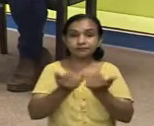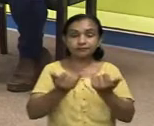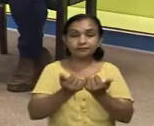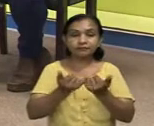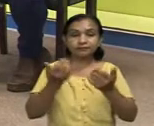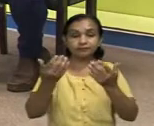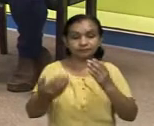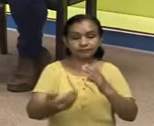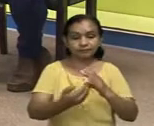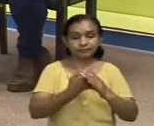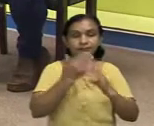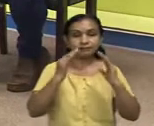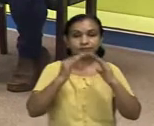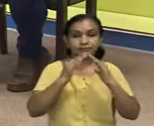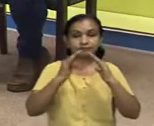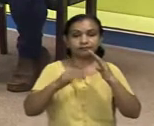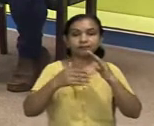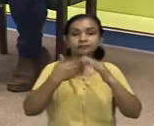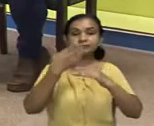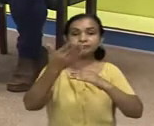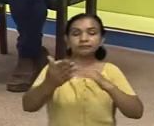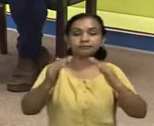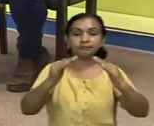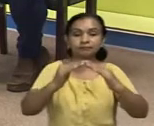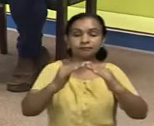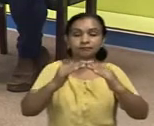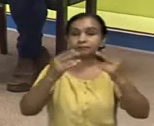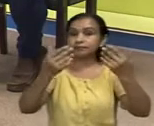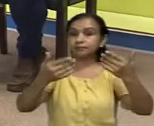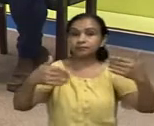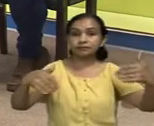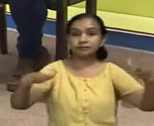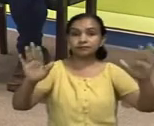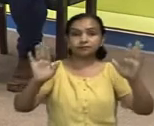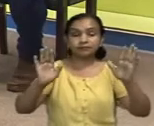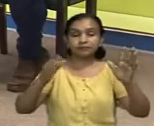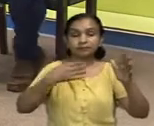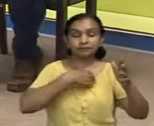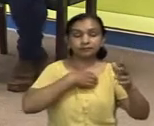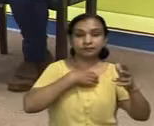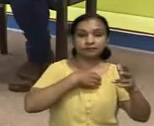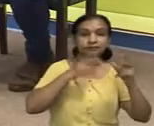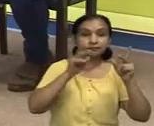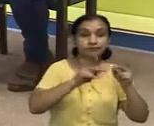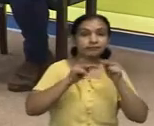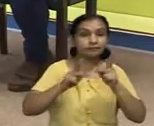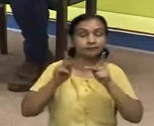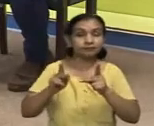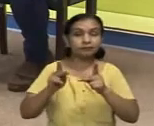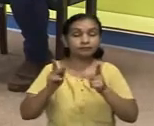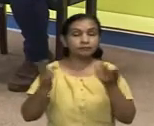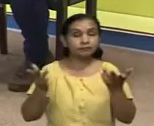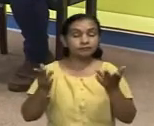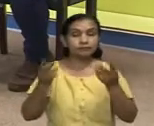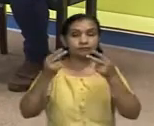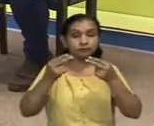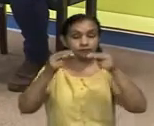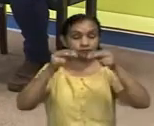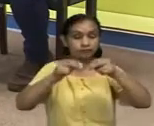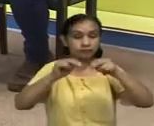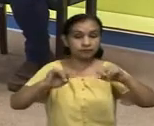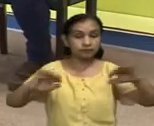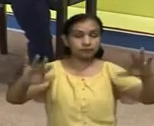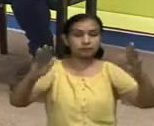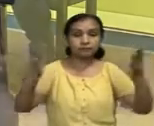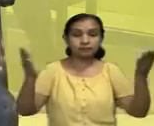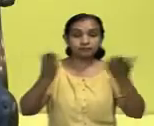del hogar, fuera del hogar, criaderos de origen natural y criaderos de origen artificial. Los tipos de criaderos naturales son,